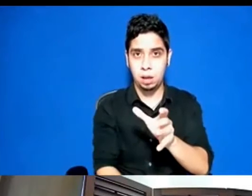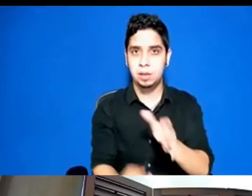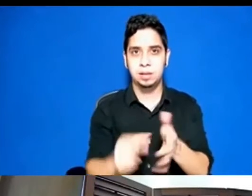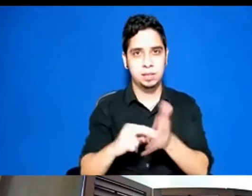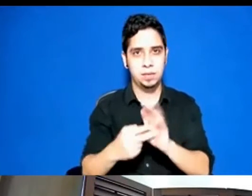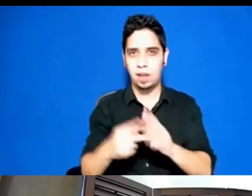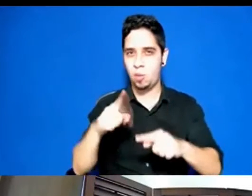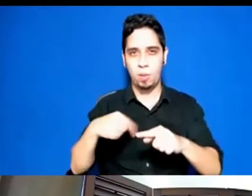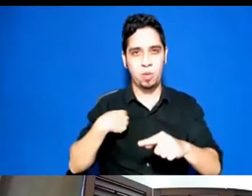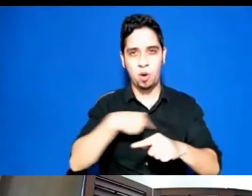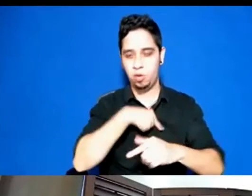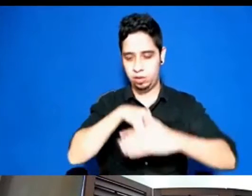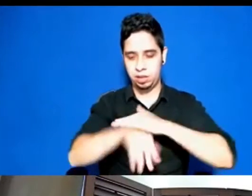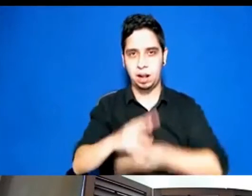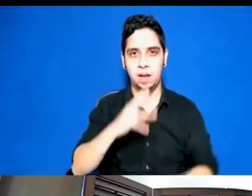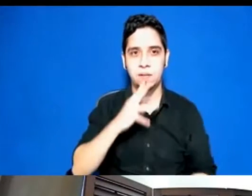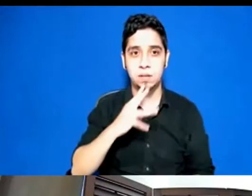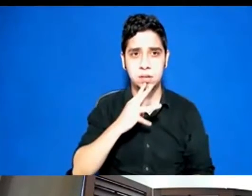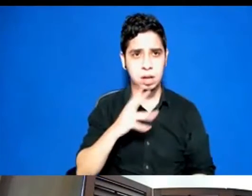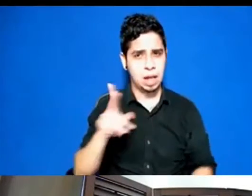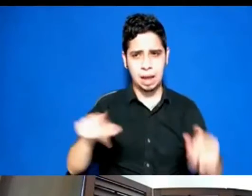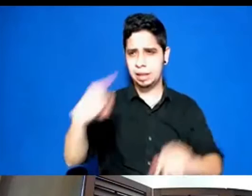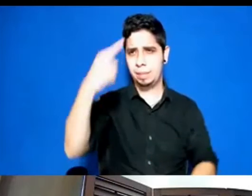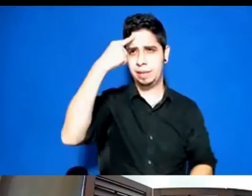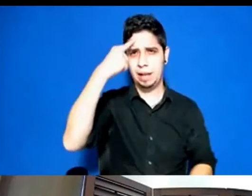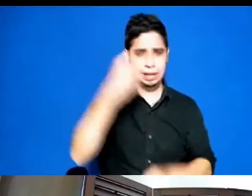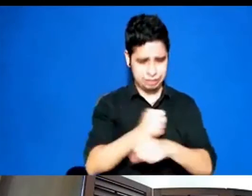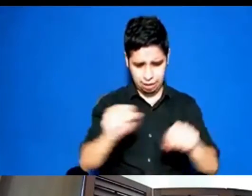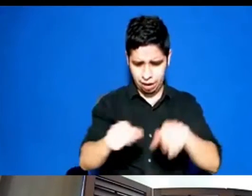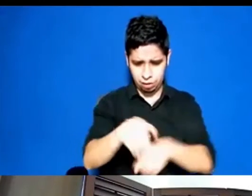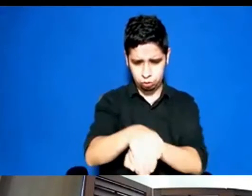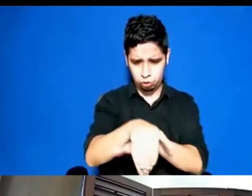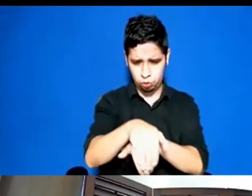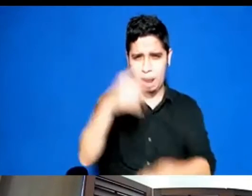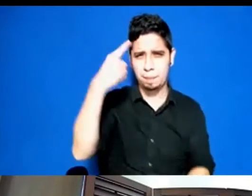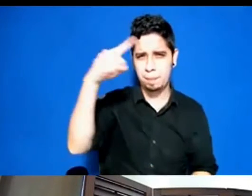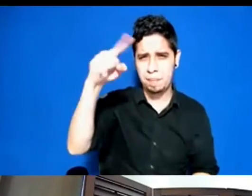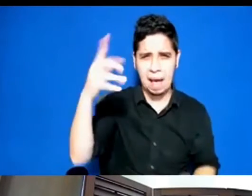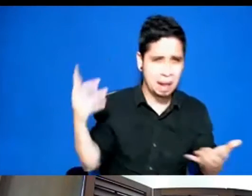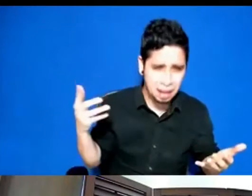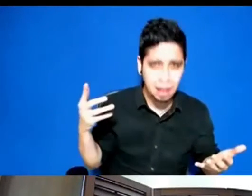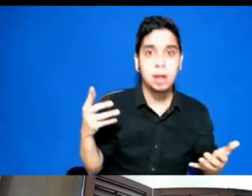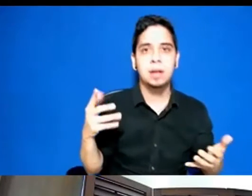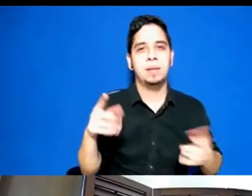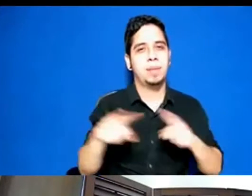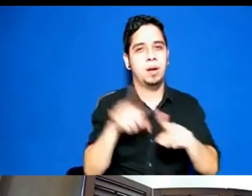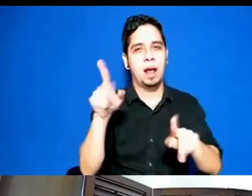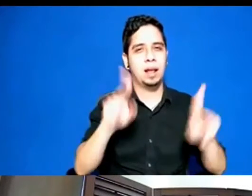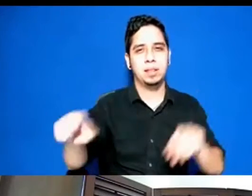entrar al agua? Porque la gente dice, salvar tortuga marina, ¿pero por qué? Entonces todo está